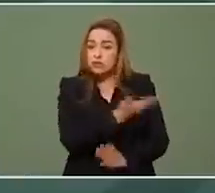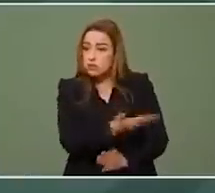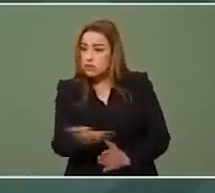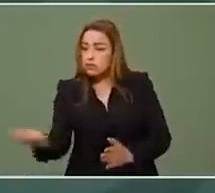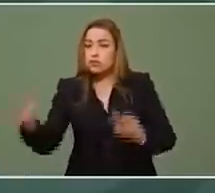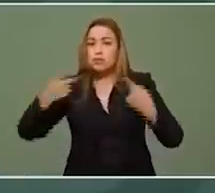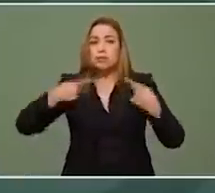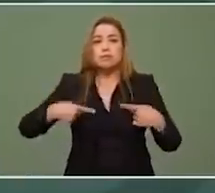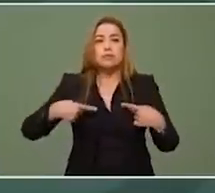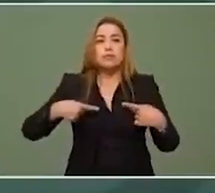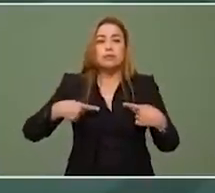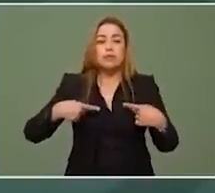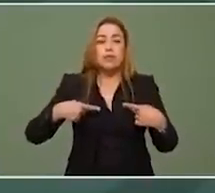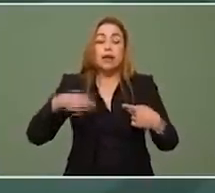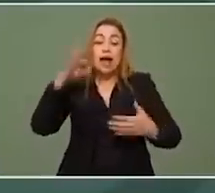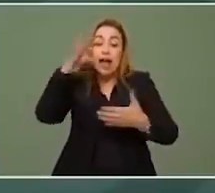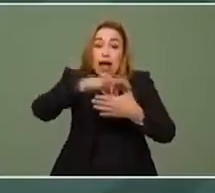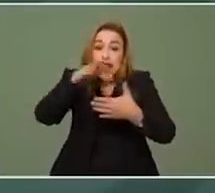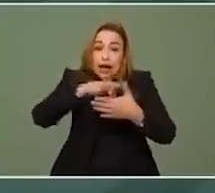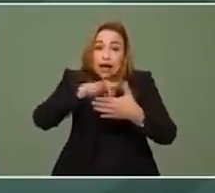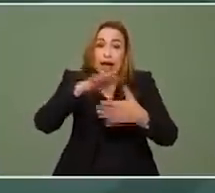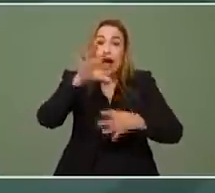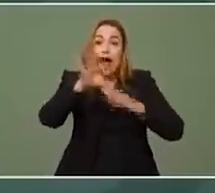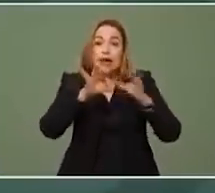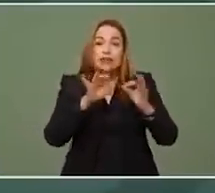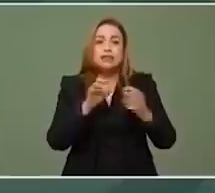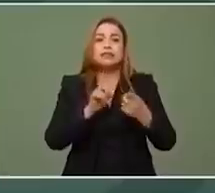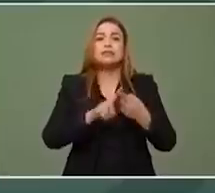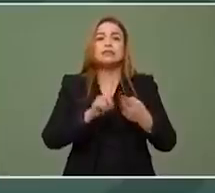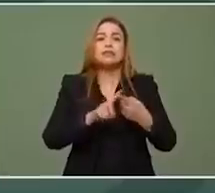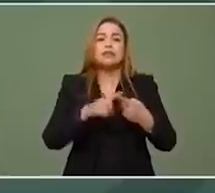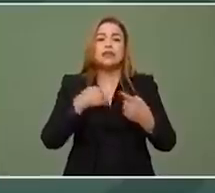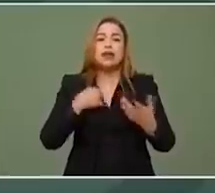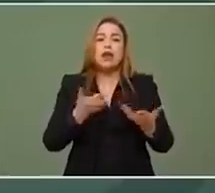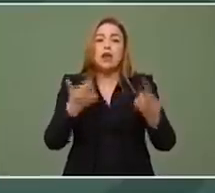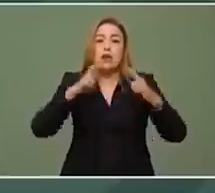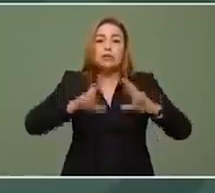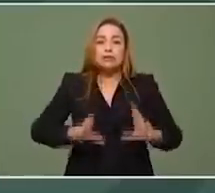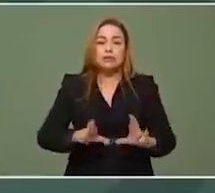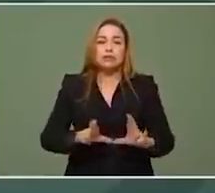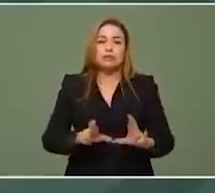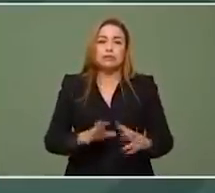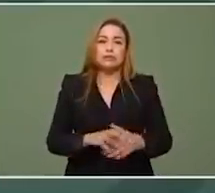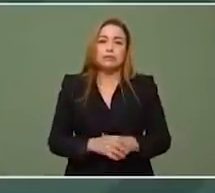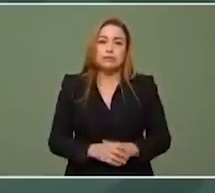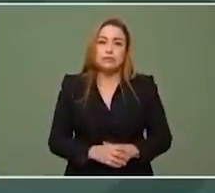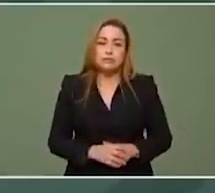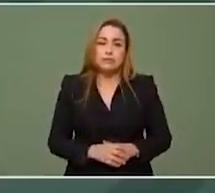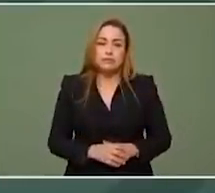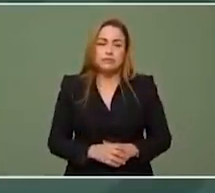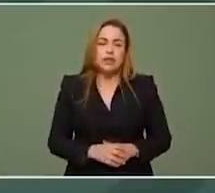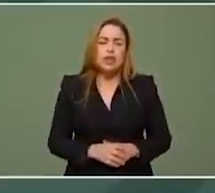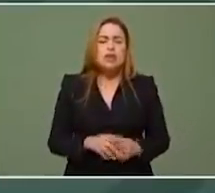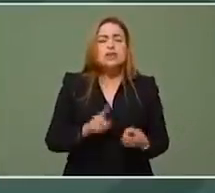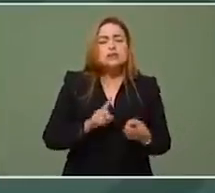decir los que compran los votos los que utilizan el dinero del presupuesto para favorecer a